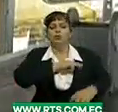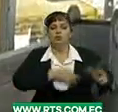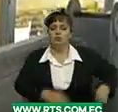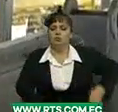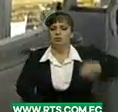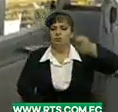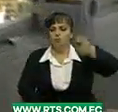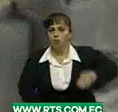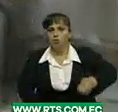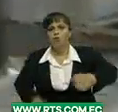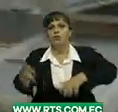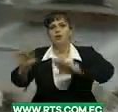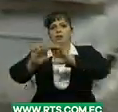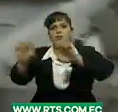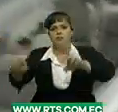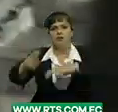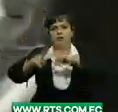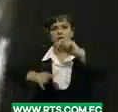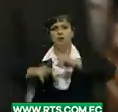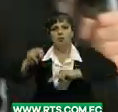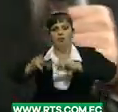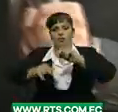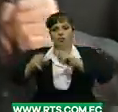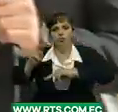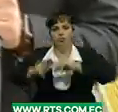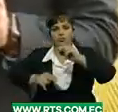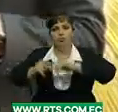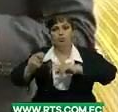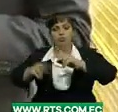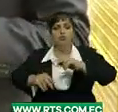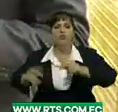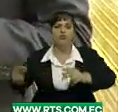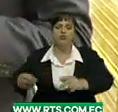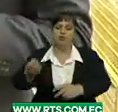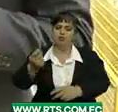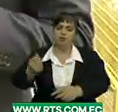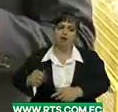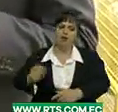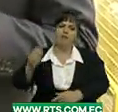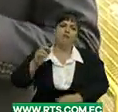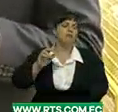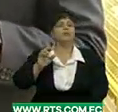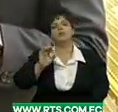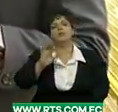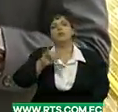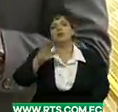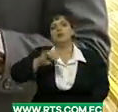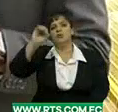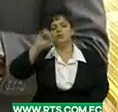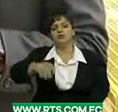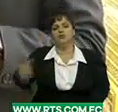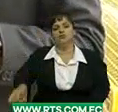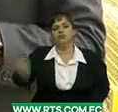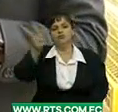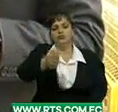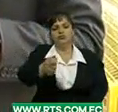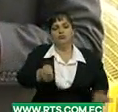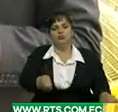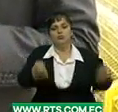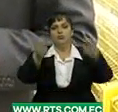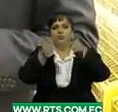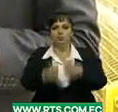Pero mucho antes de que se inaugure la primera etapa de la aerovía en marzo del próximo año, ya se efectúan los estudios para identificar